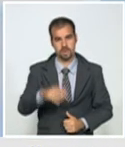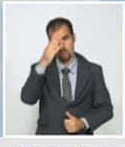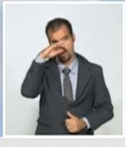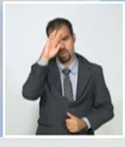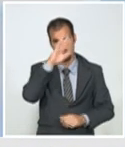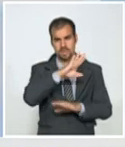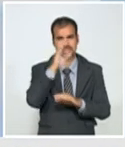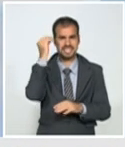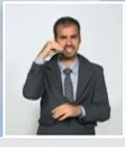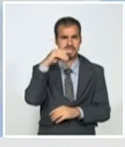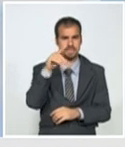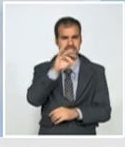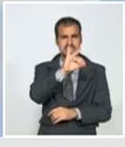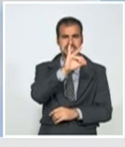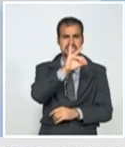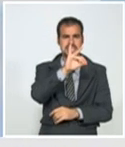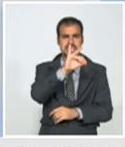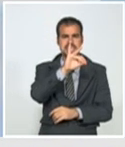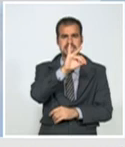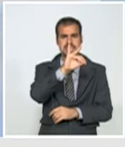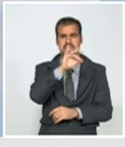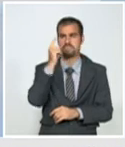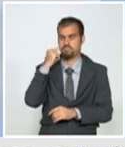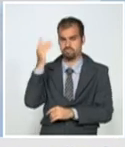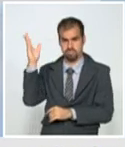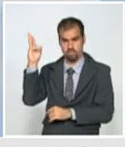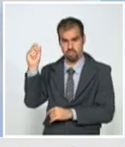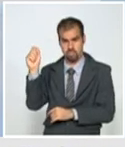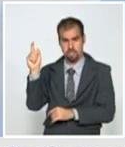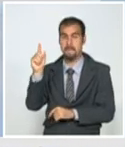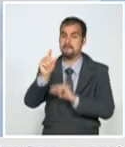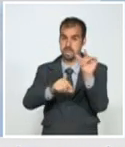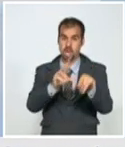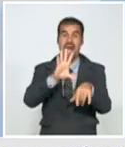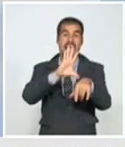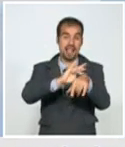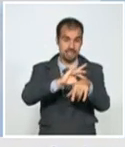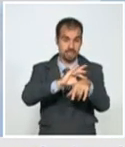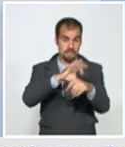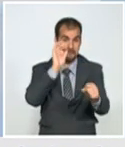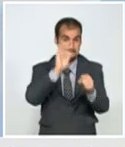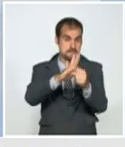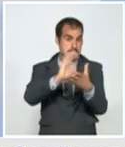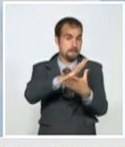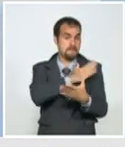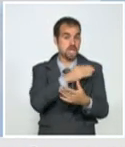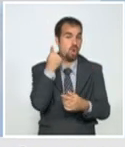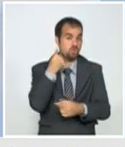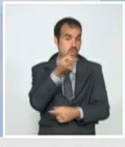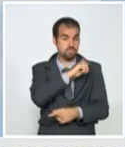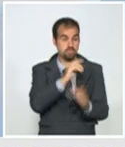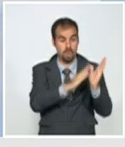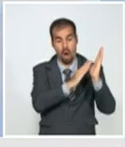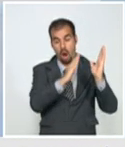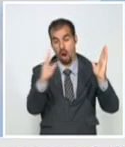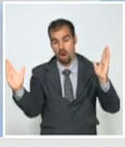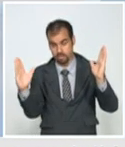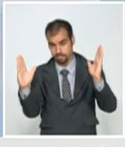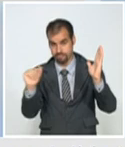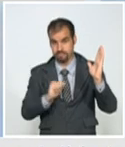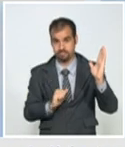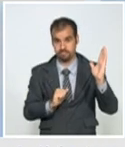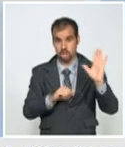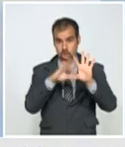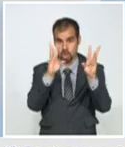70.634 pacientes, personas que se han diagnosticado con COVID desde el comienzo de la pandemia, de la transmisión en nuestro